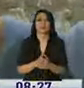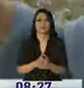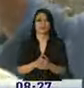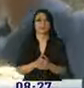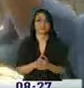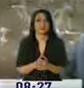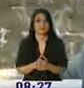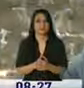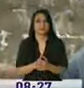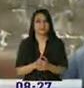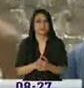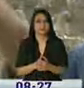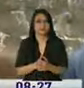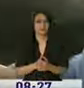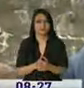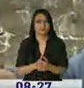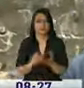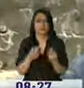los